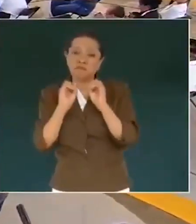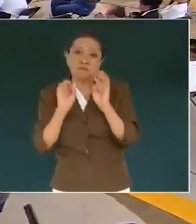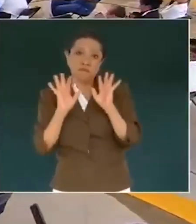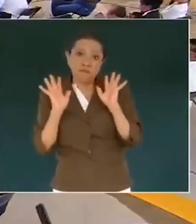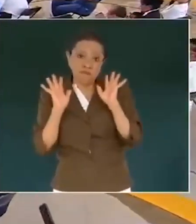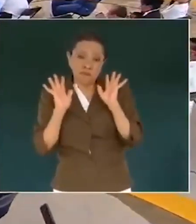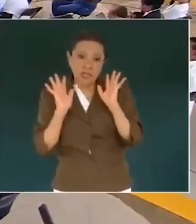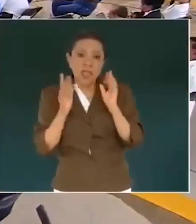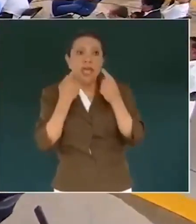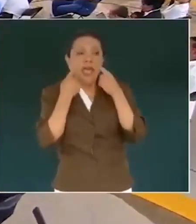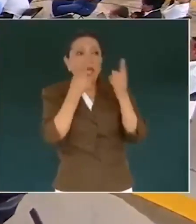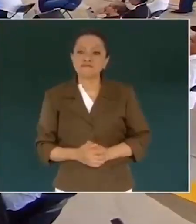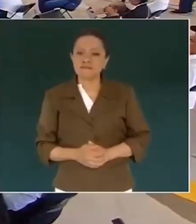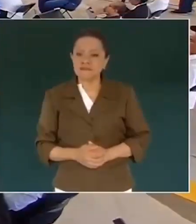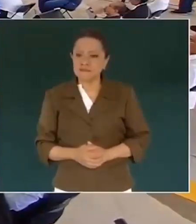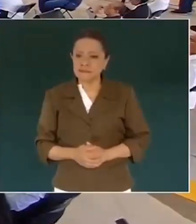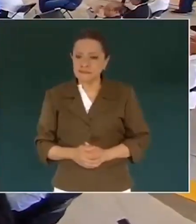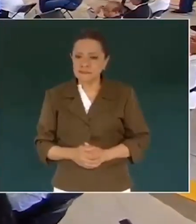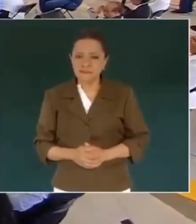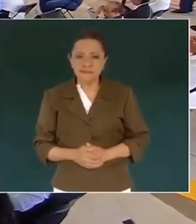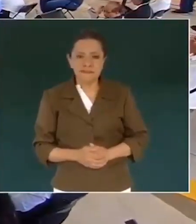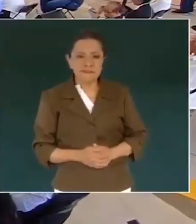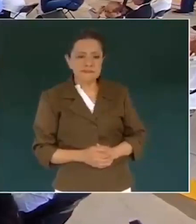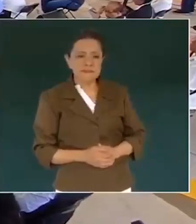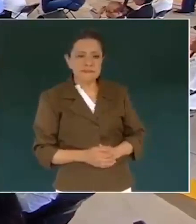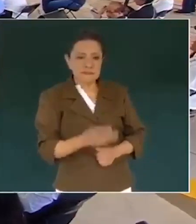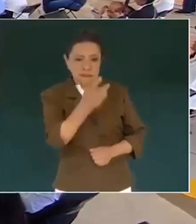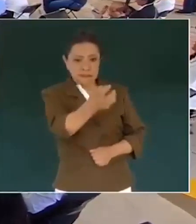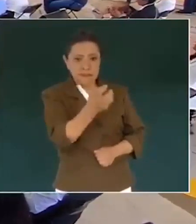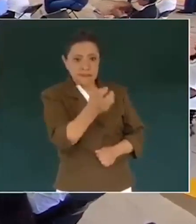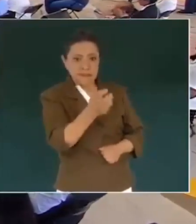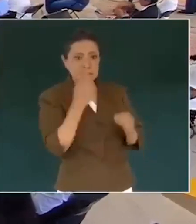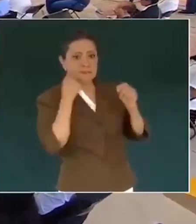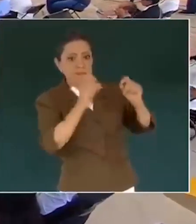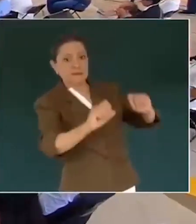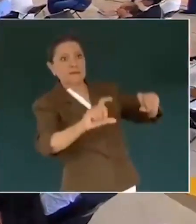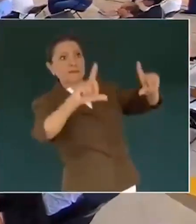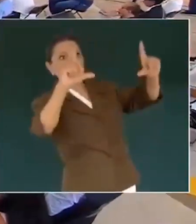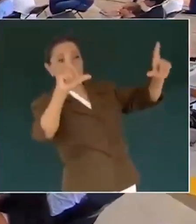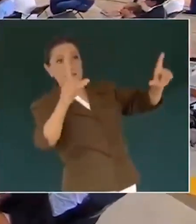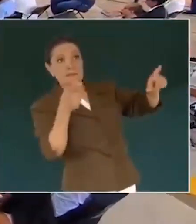A ver, feminicidio. Este es